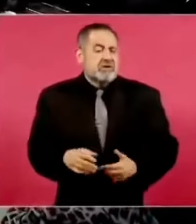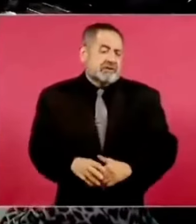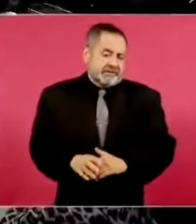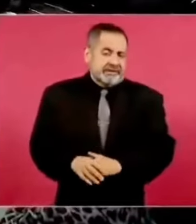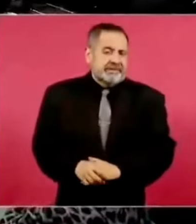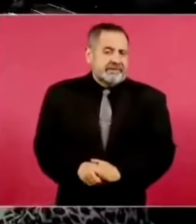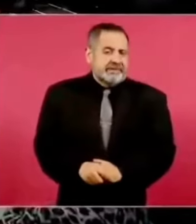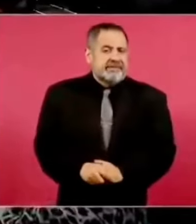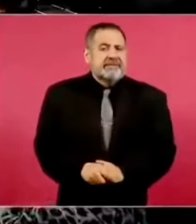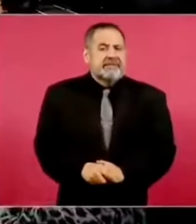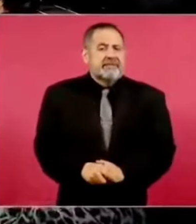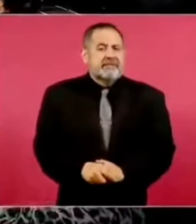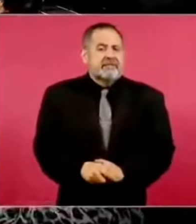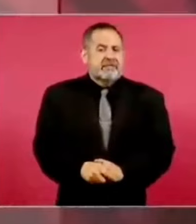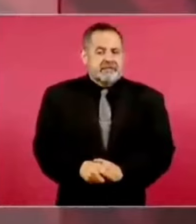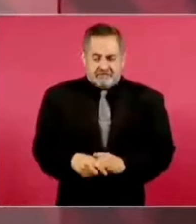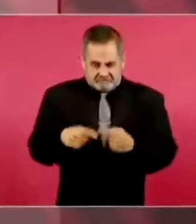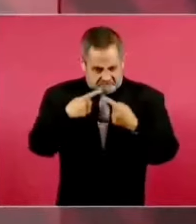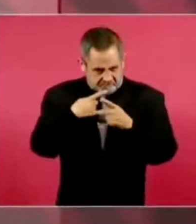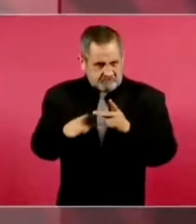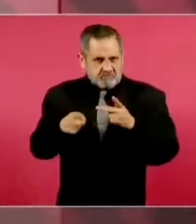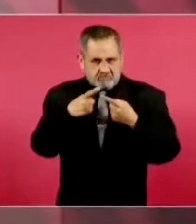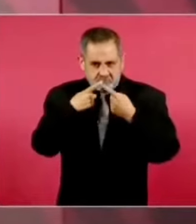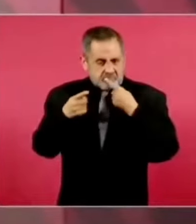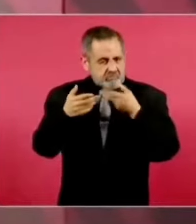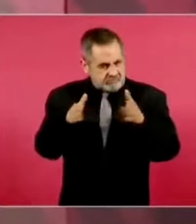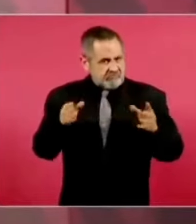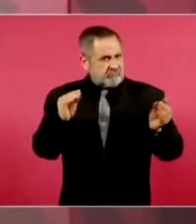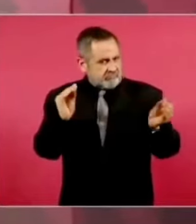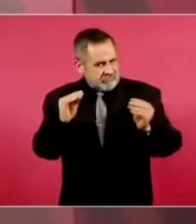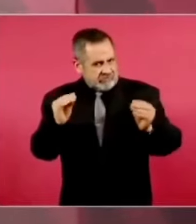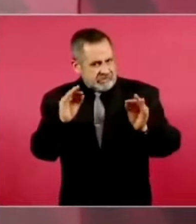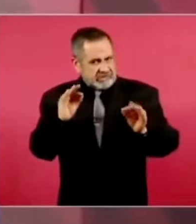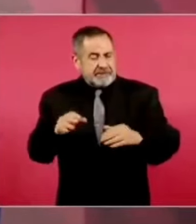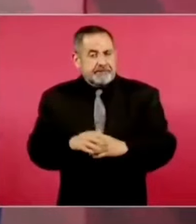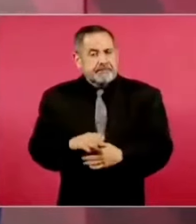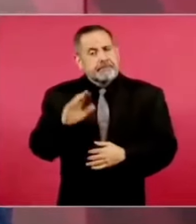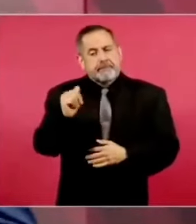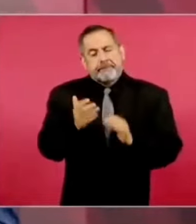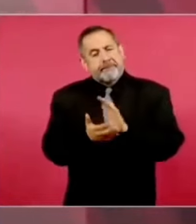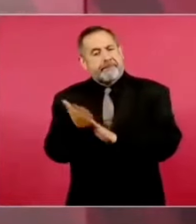debate abrir el debate sobre esto Vámonos a desayunar